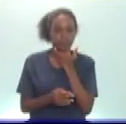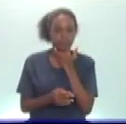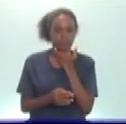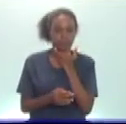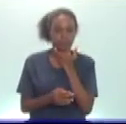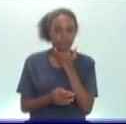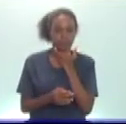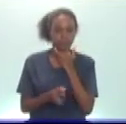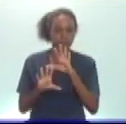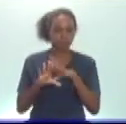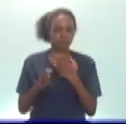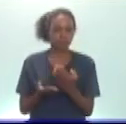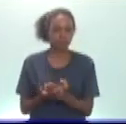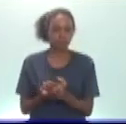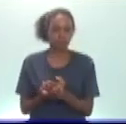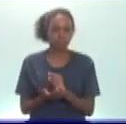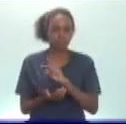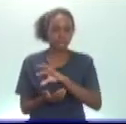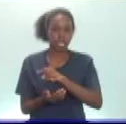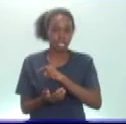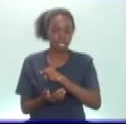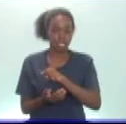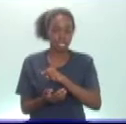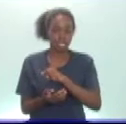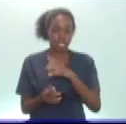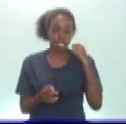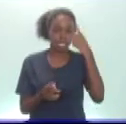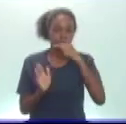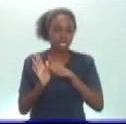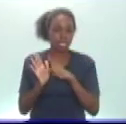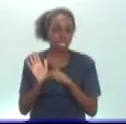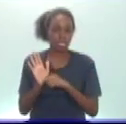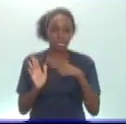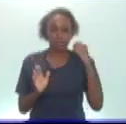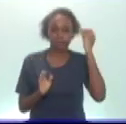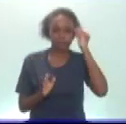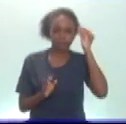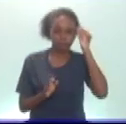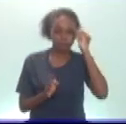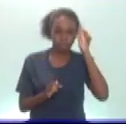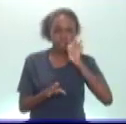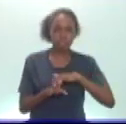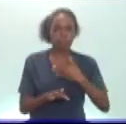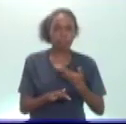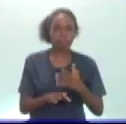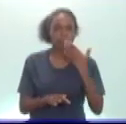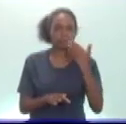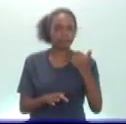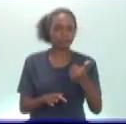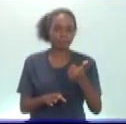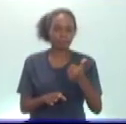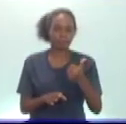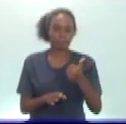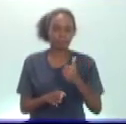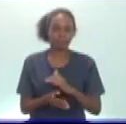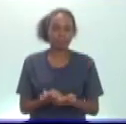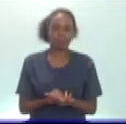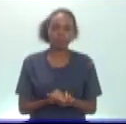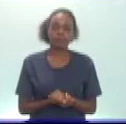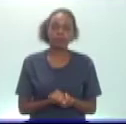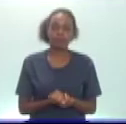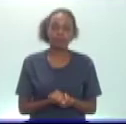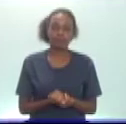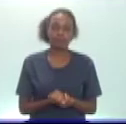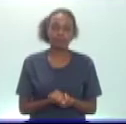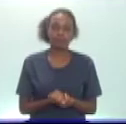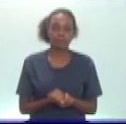es importante que lo apliquen al calcular. Y luego sepan utilizarlo a la hora de resolver